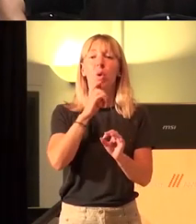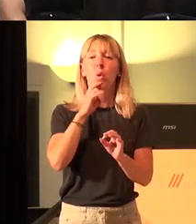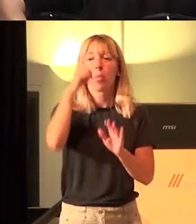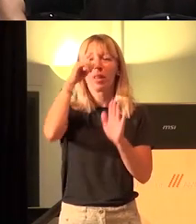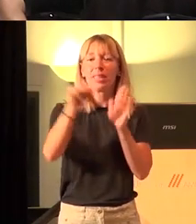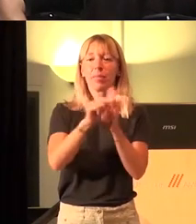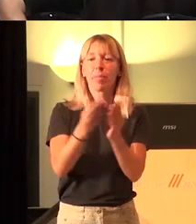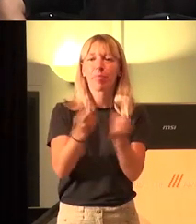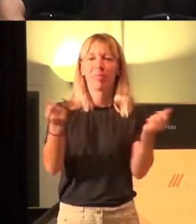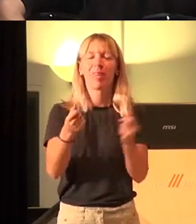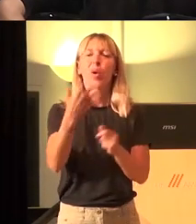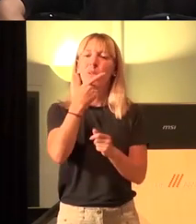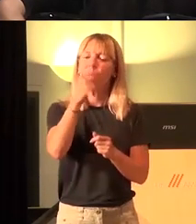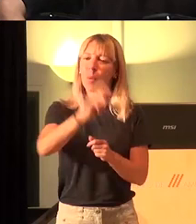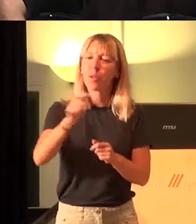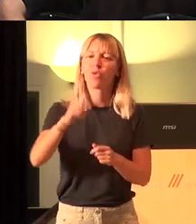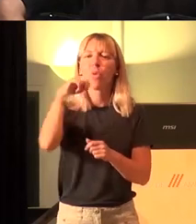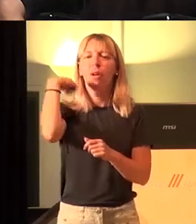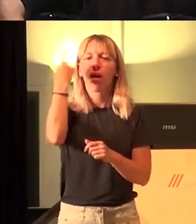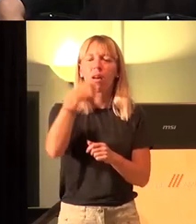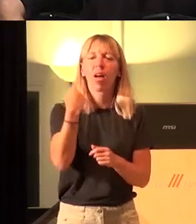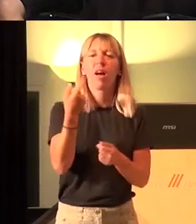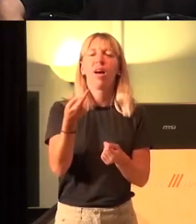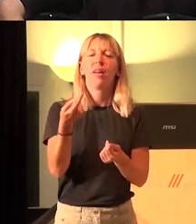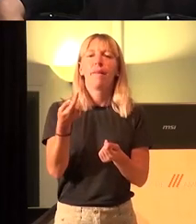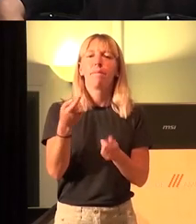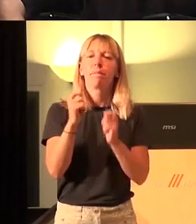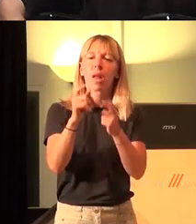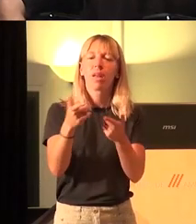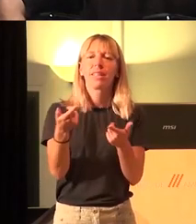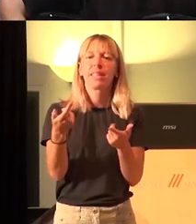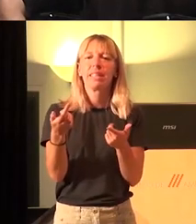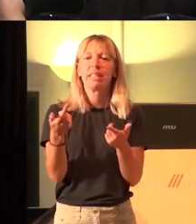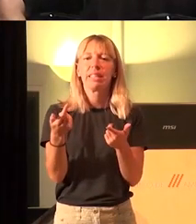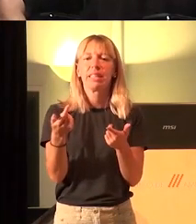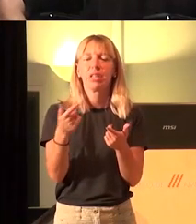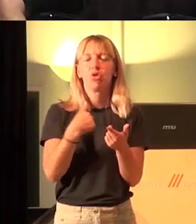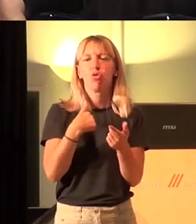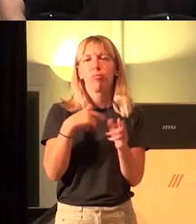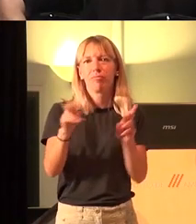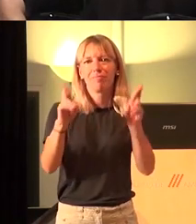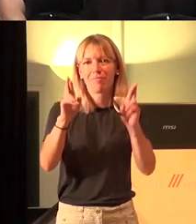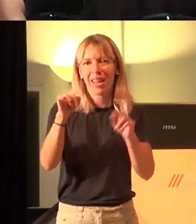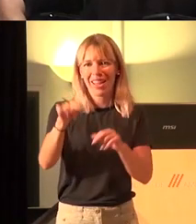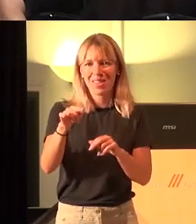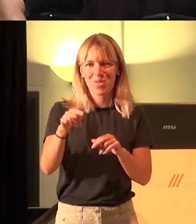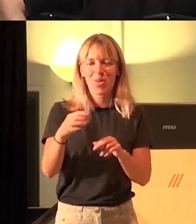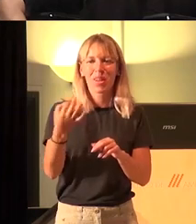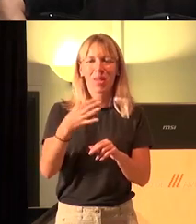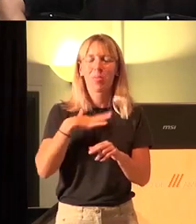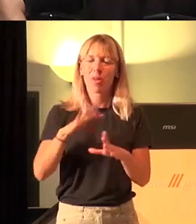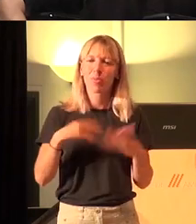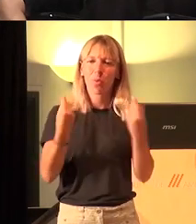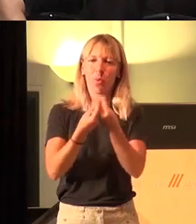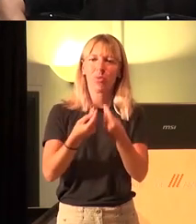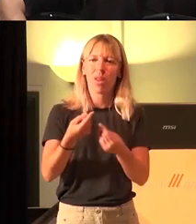estigma, ¿no? Conociendo a las personas, poniéndoles cara, ¿no? Y yo deseo eso, deseo que nos podamos